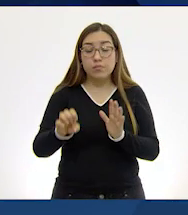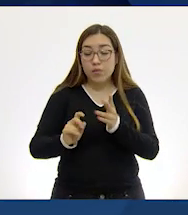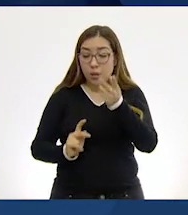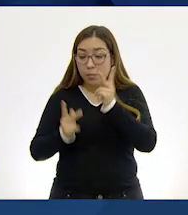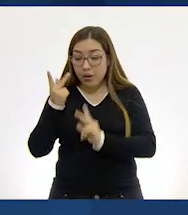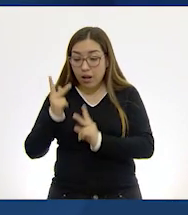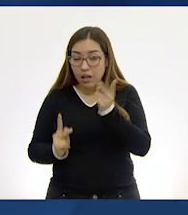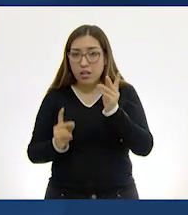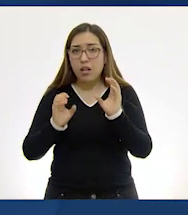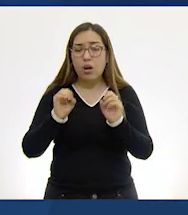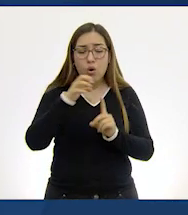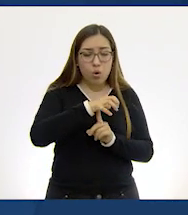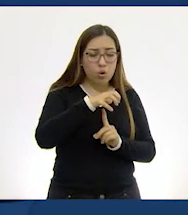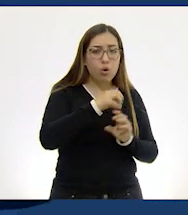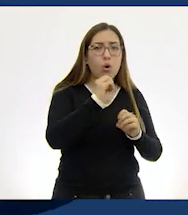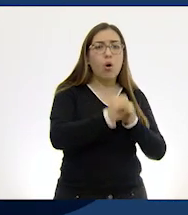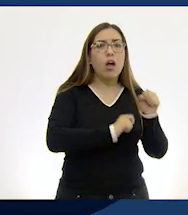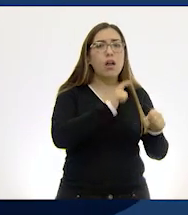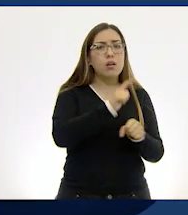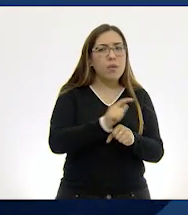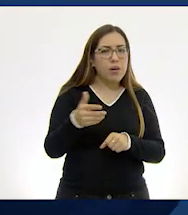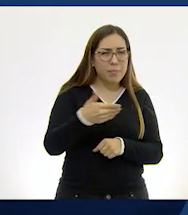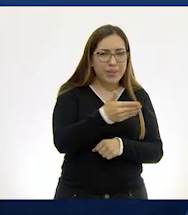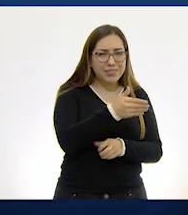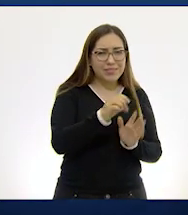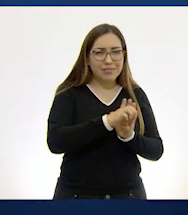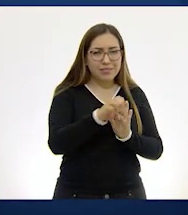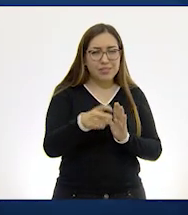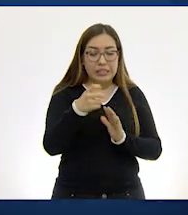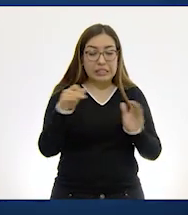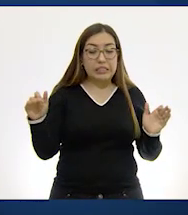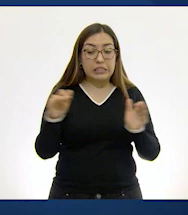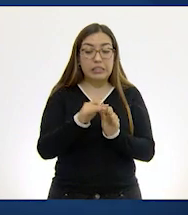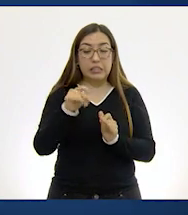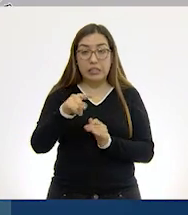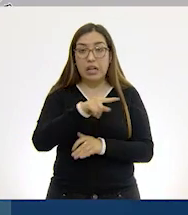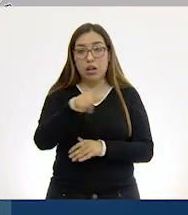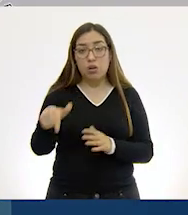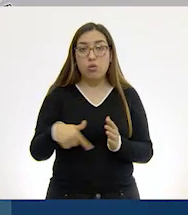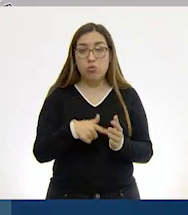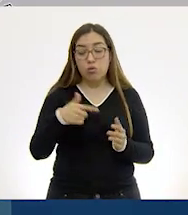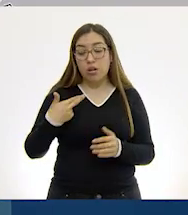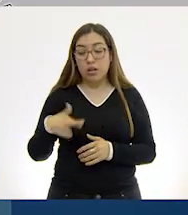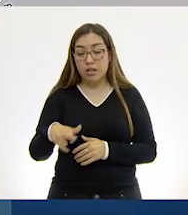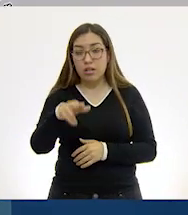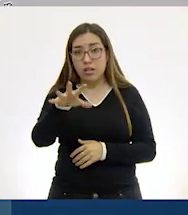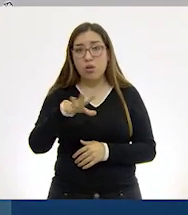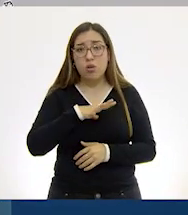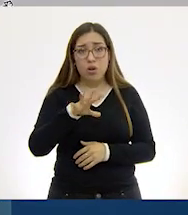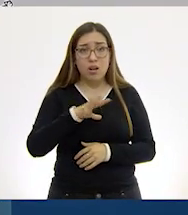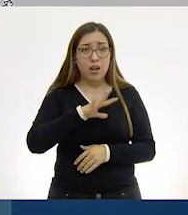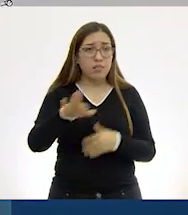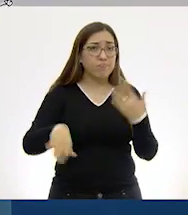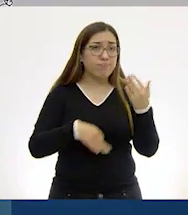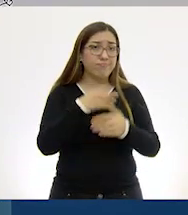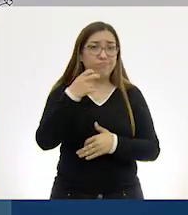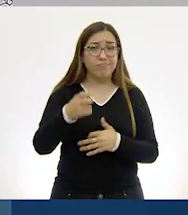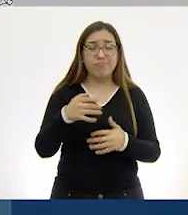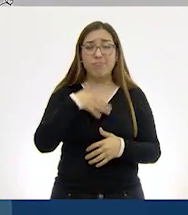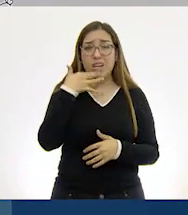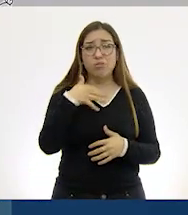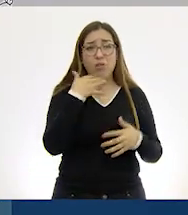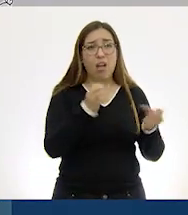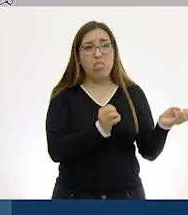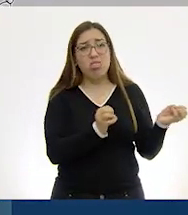plantas, hongos o animales como los peces que se encuentran en las áreas más bajas del río, que es donde se arrastran los desechos a